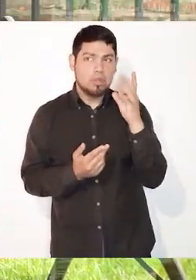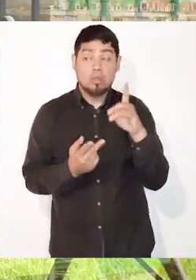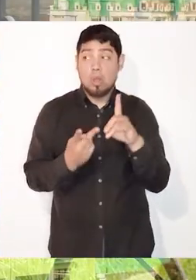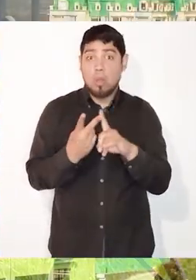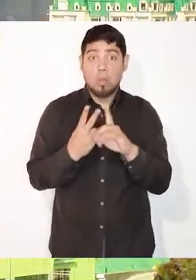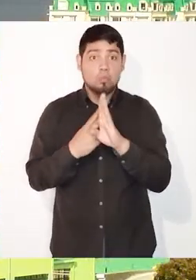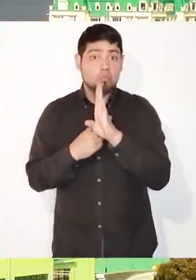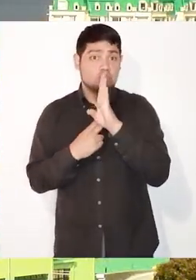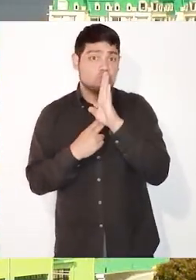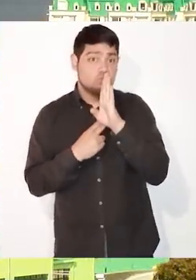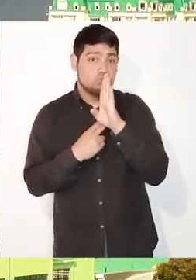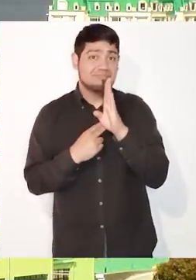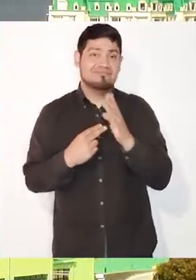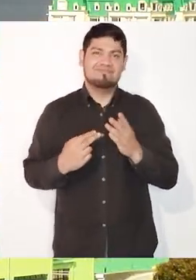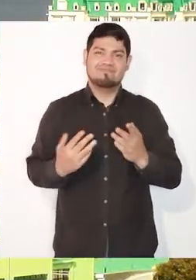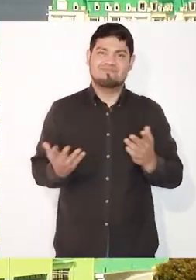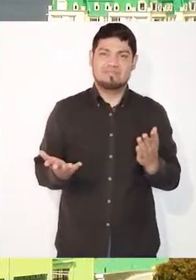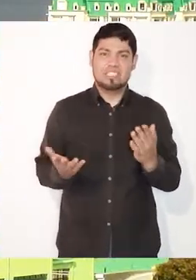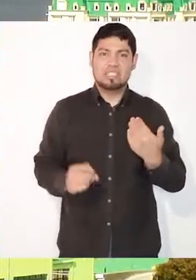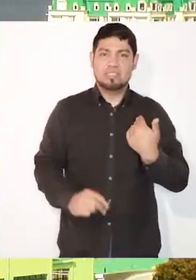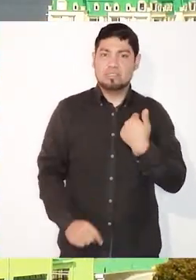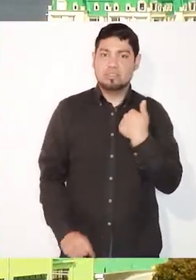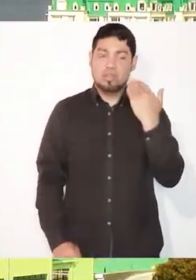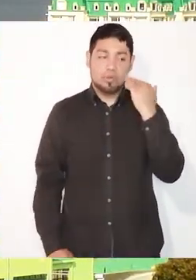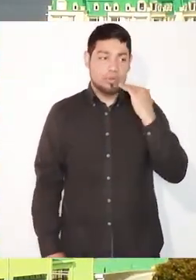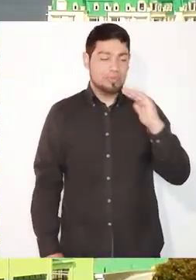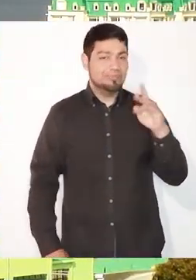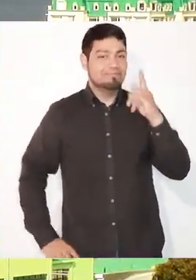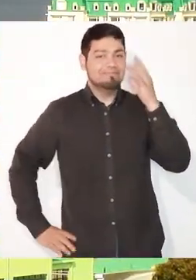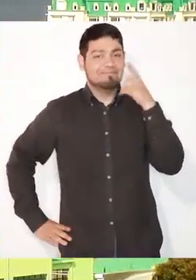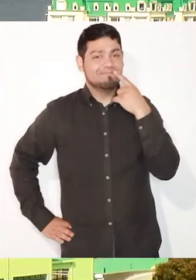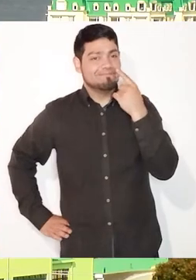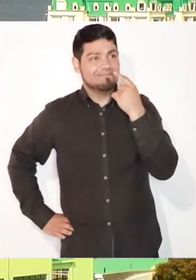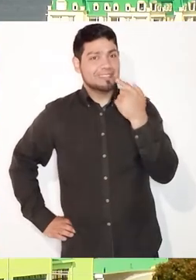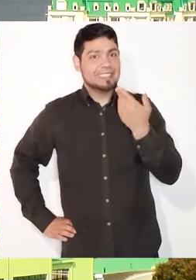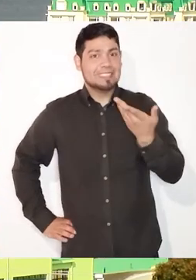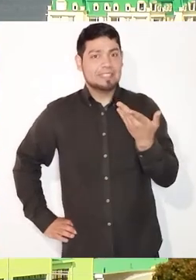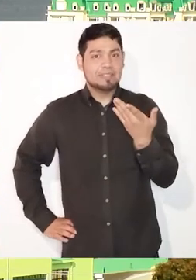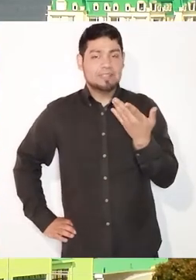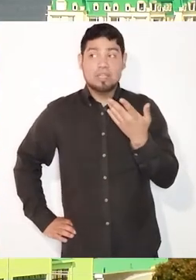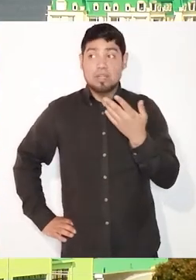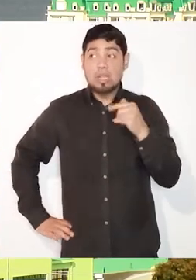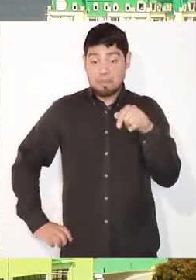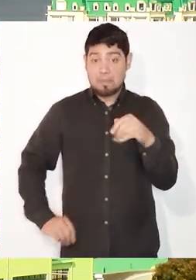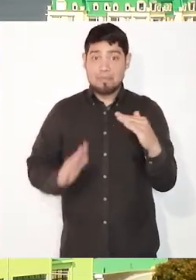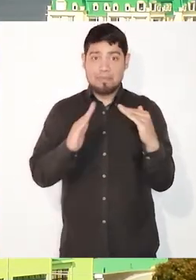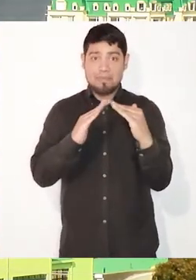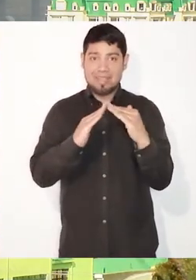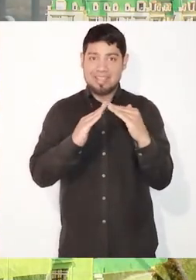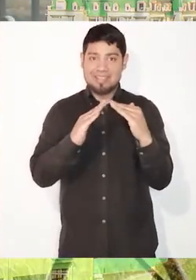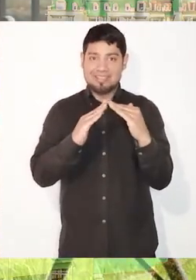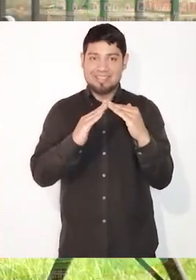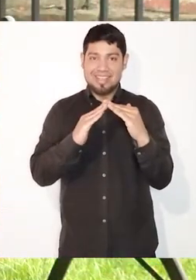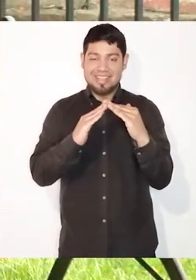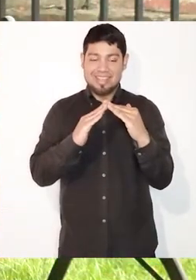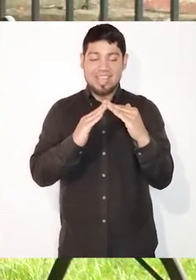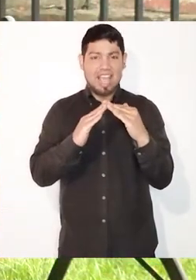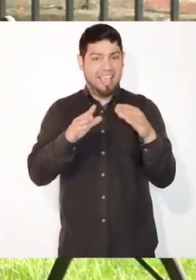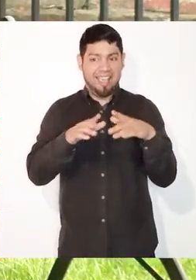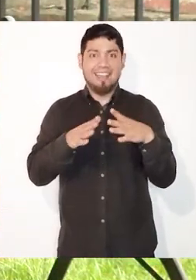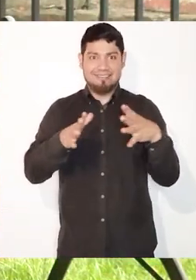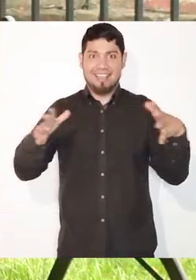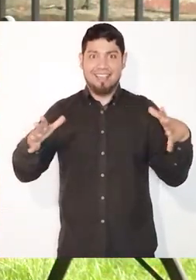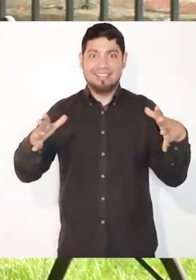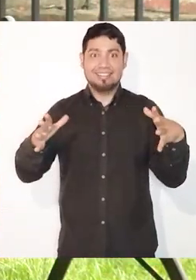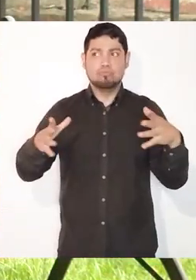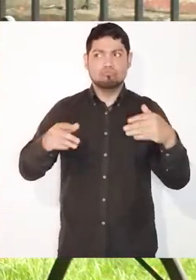tuve etapas de verborrea extrema y también de mutismo extremo, ¿no? Pero era un niño que vivía en una casa con